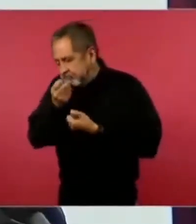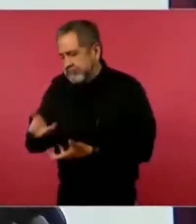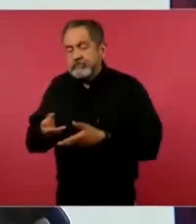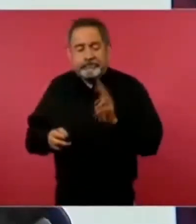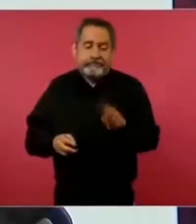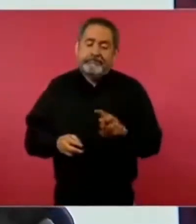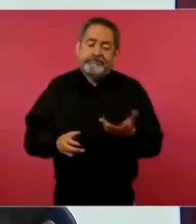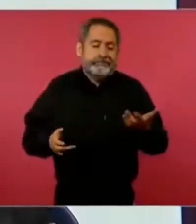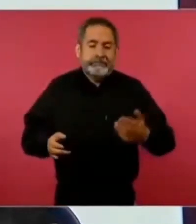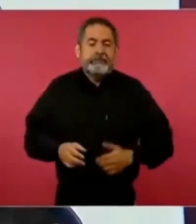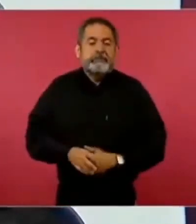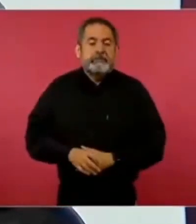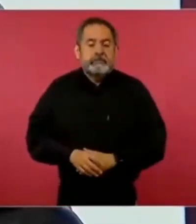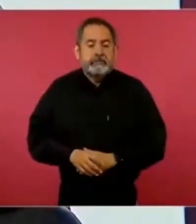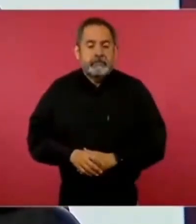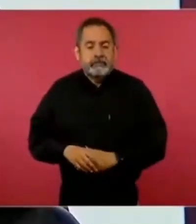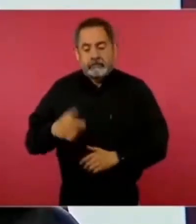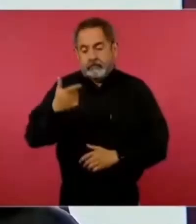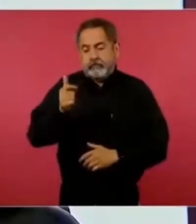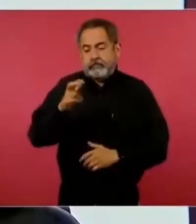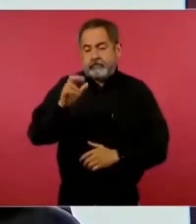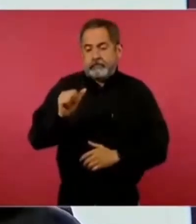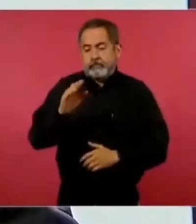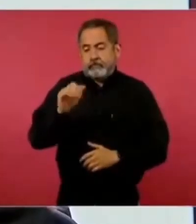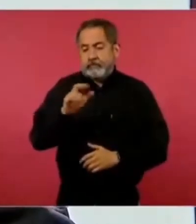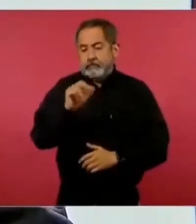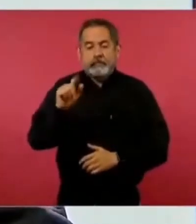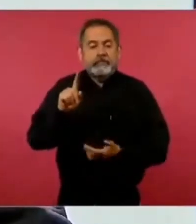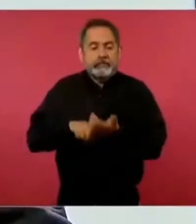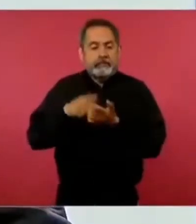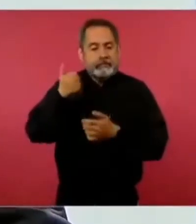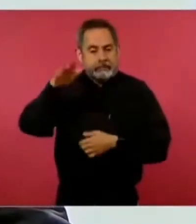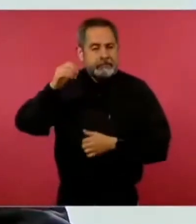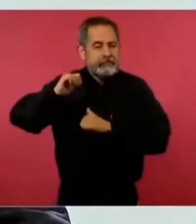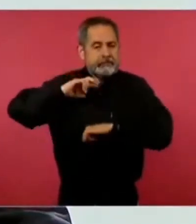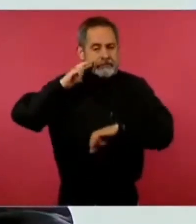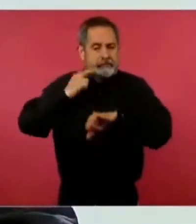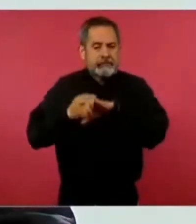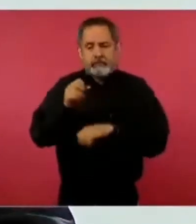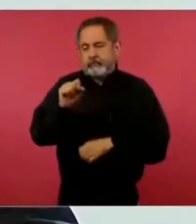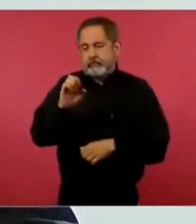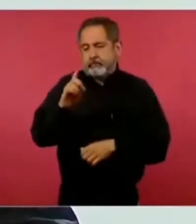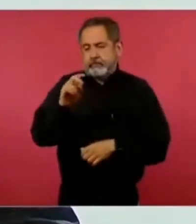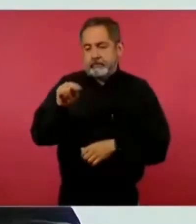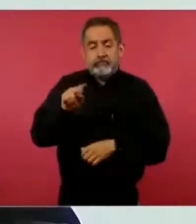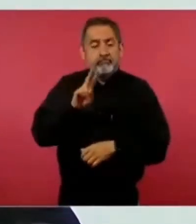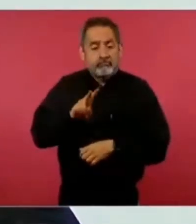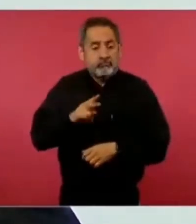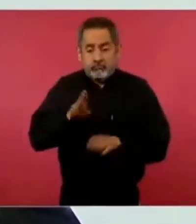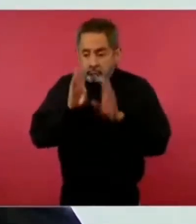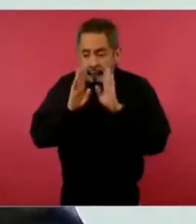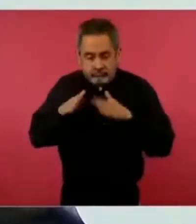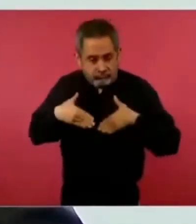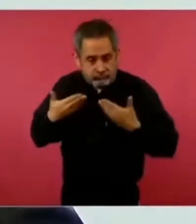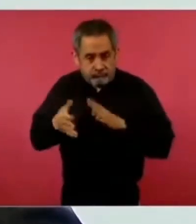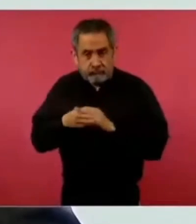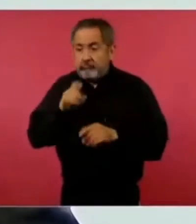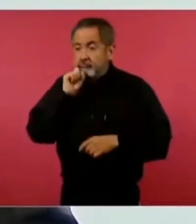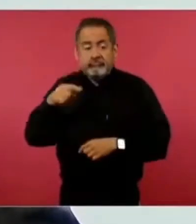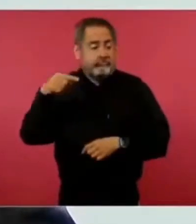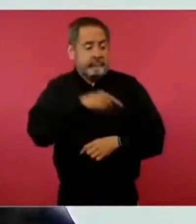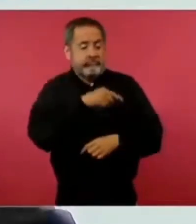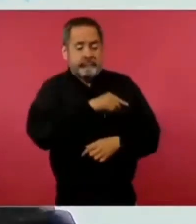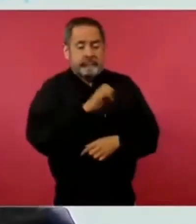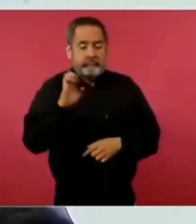Porque García Barragán era el secretario de la Defensa. Como le confesó también que el Estado Mayor